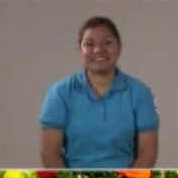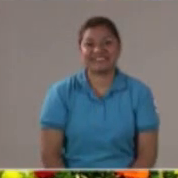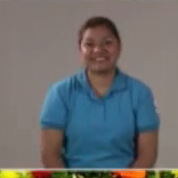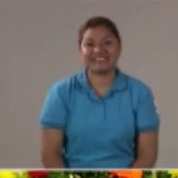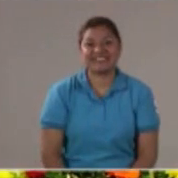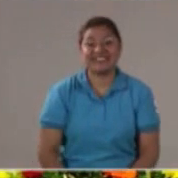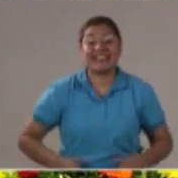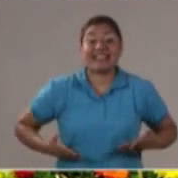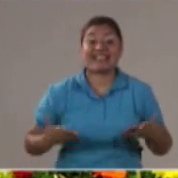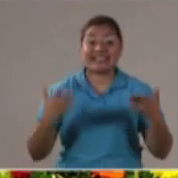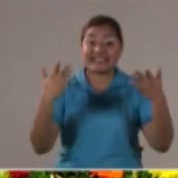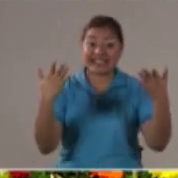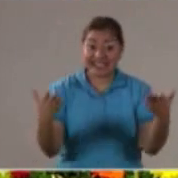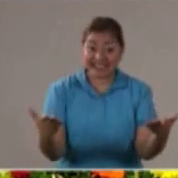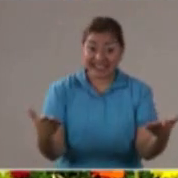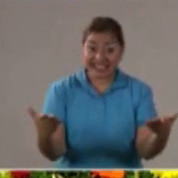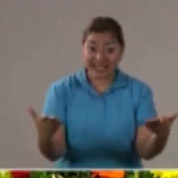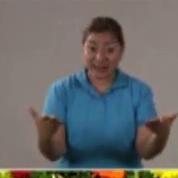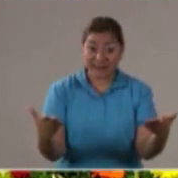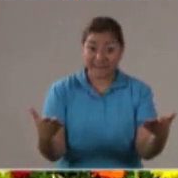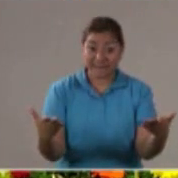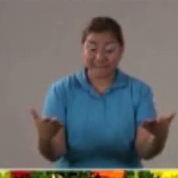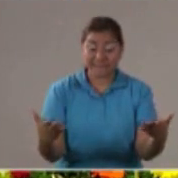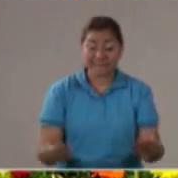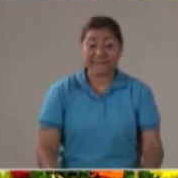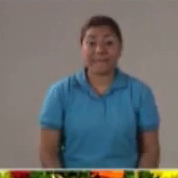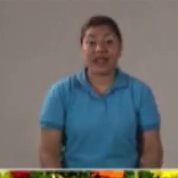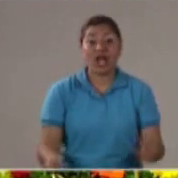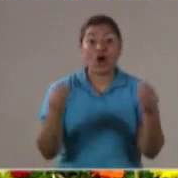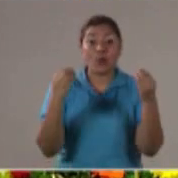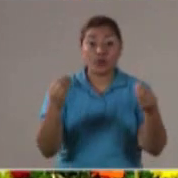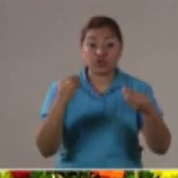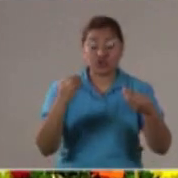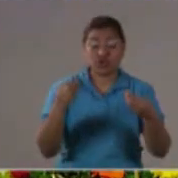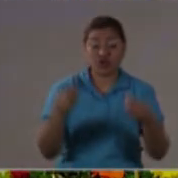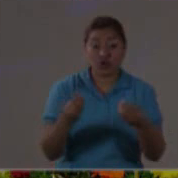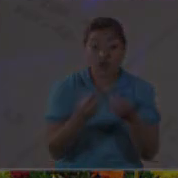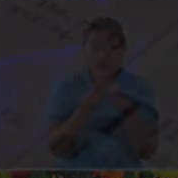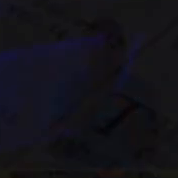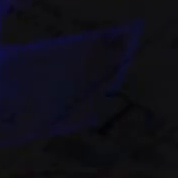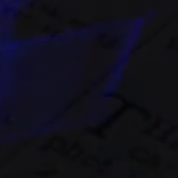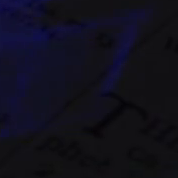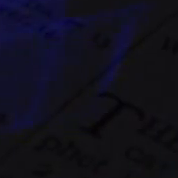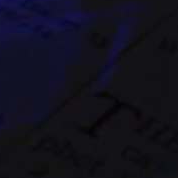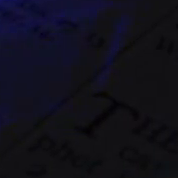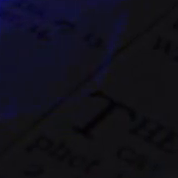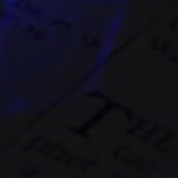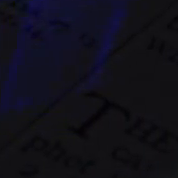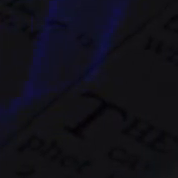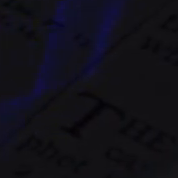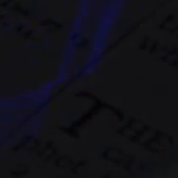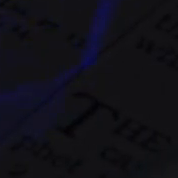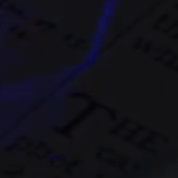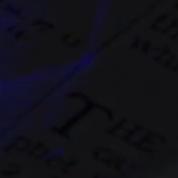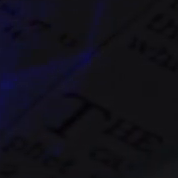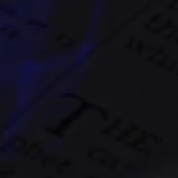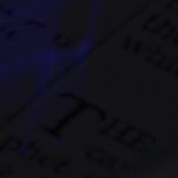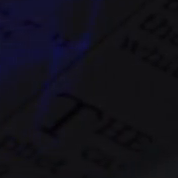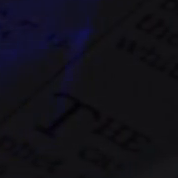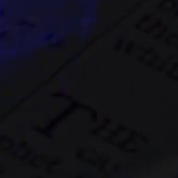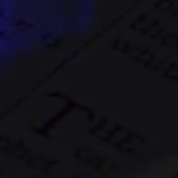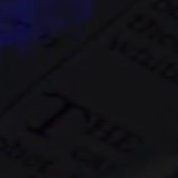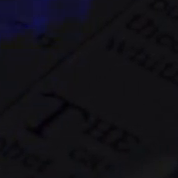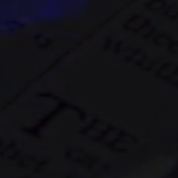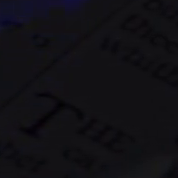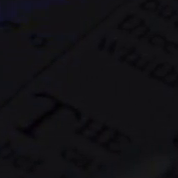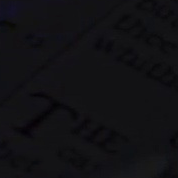y te dé la grosura de la tierra, que hay otra cosa que tenemos que platicar, y te dé abundancia de grano y de